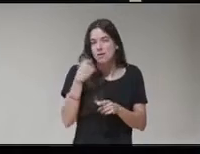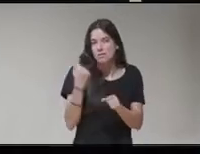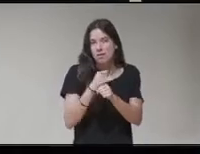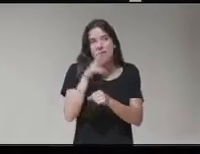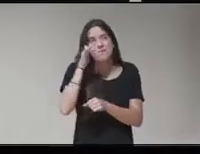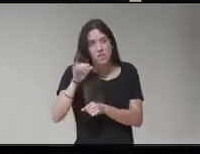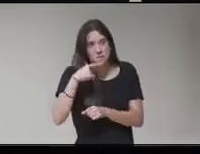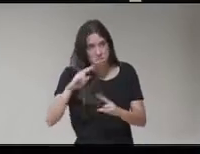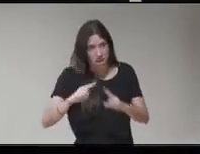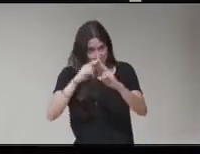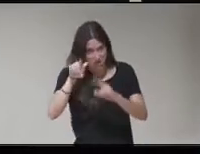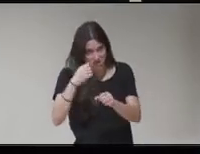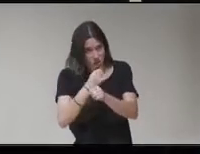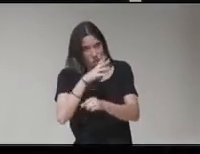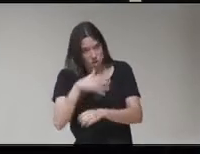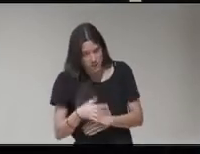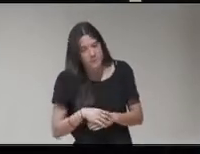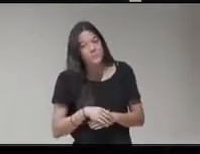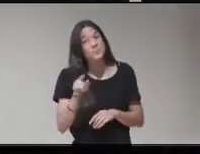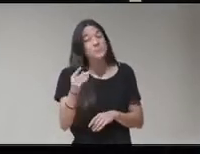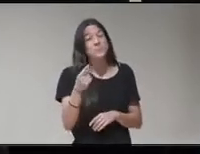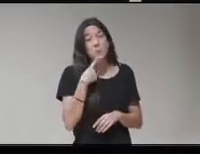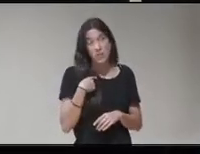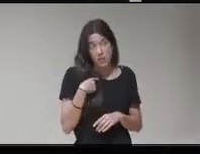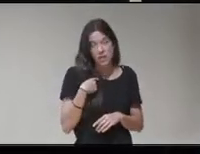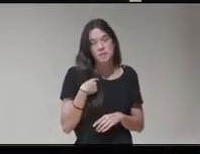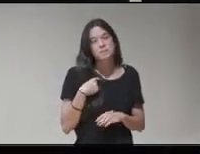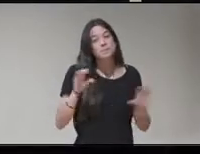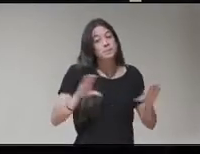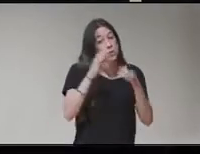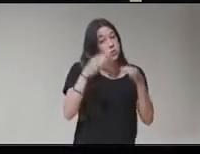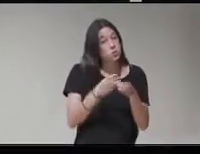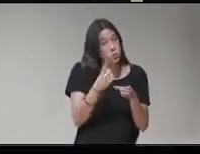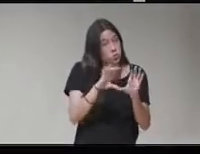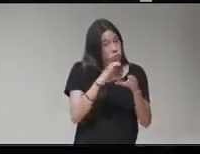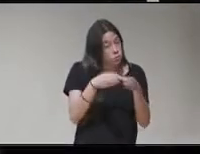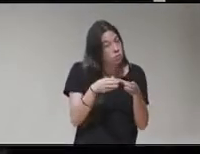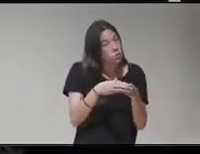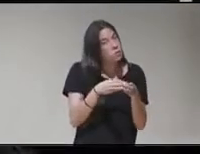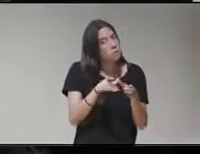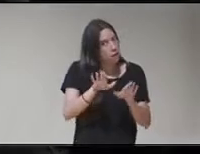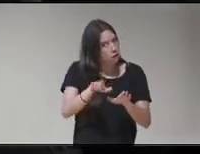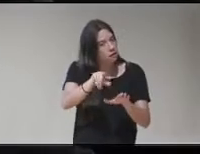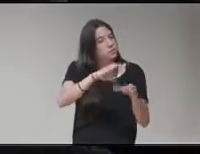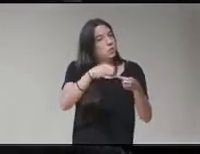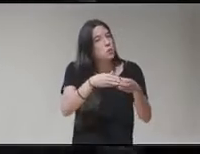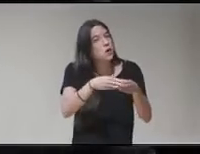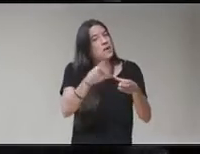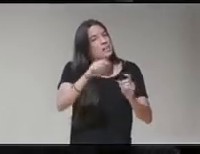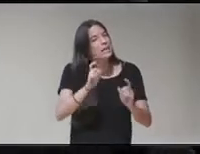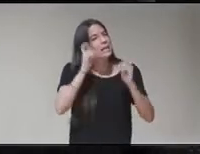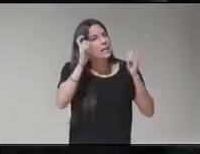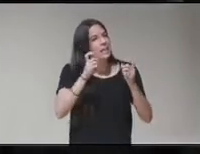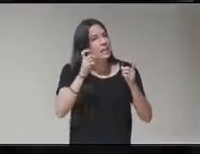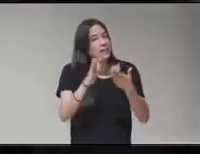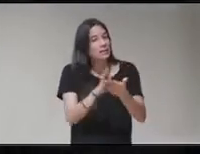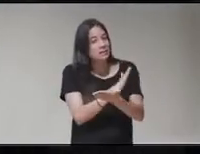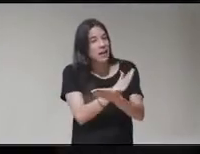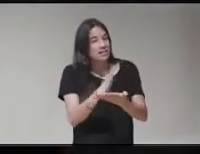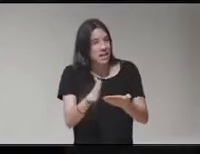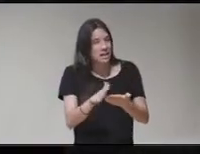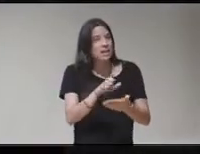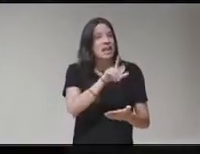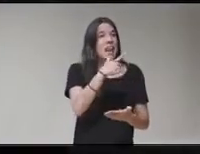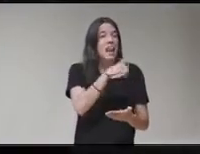París. Y me decía que había un grupo allí en donde ella estaba, que estaban intentando aislar lactobacilos de